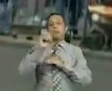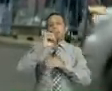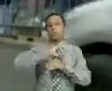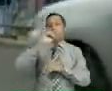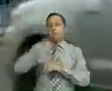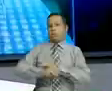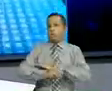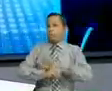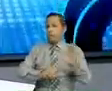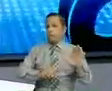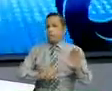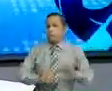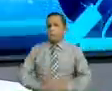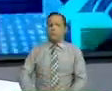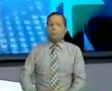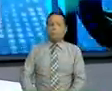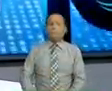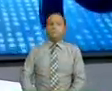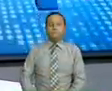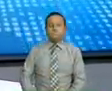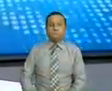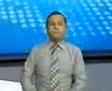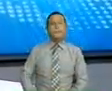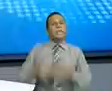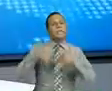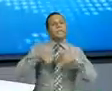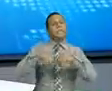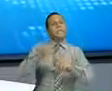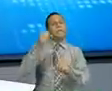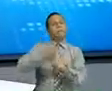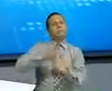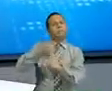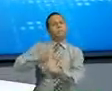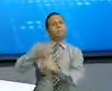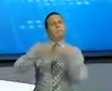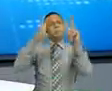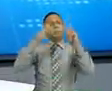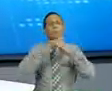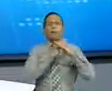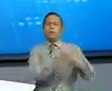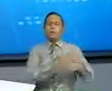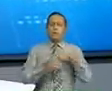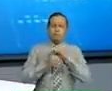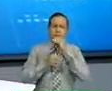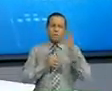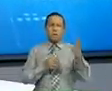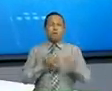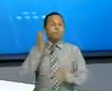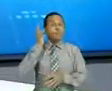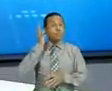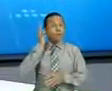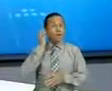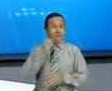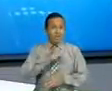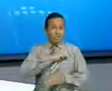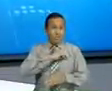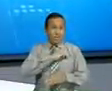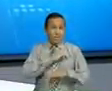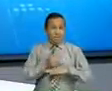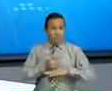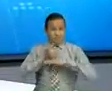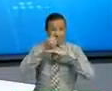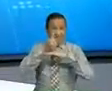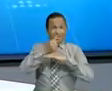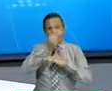Aldaz. Continuando con la lucha contra el COVID-19, la alcaldesa de Guayaquil, Cintia Viteri, llegó hasta el sector de Monte